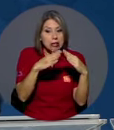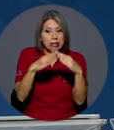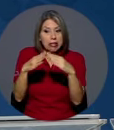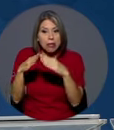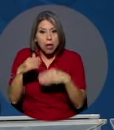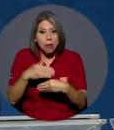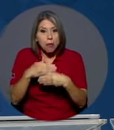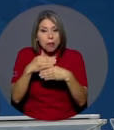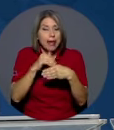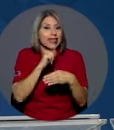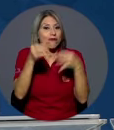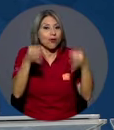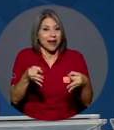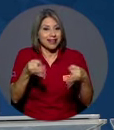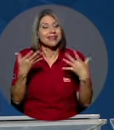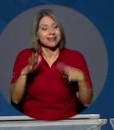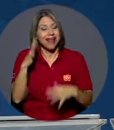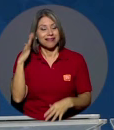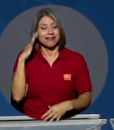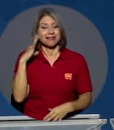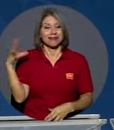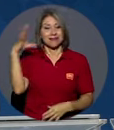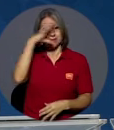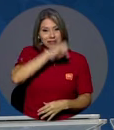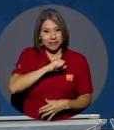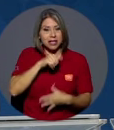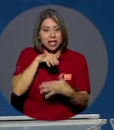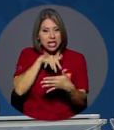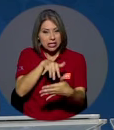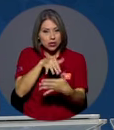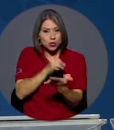detectaron en los estudios que se hicieron para el plan de la Gran